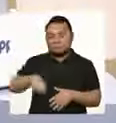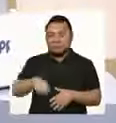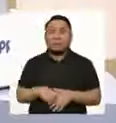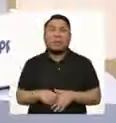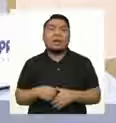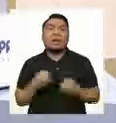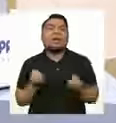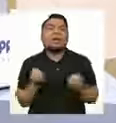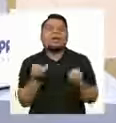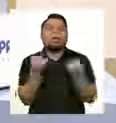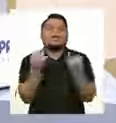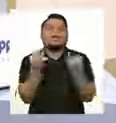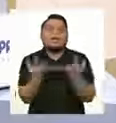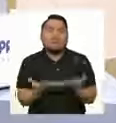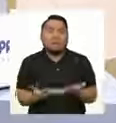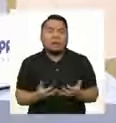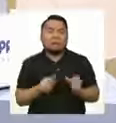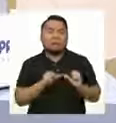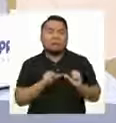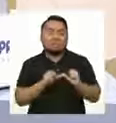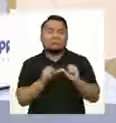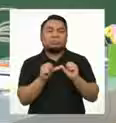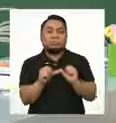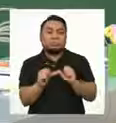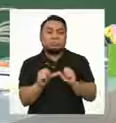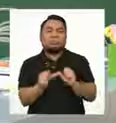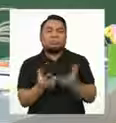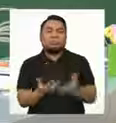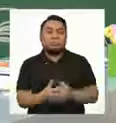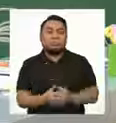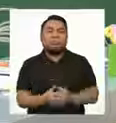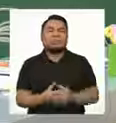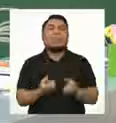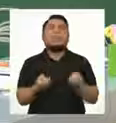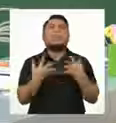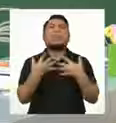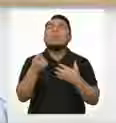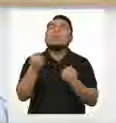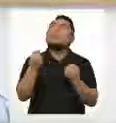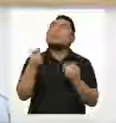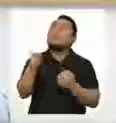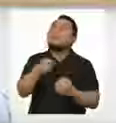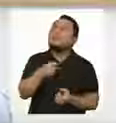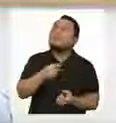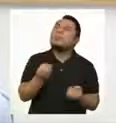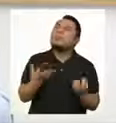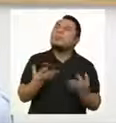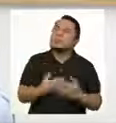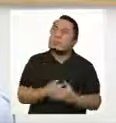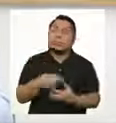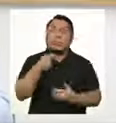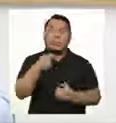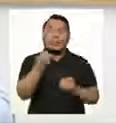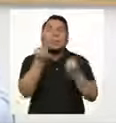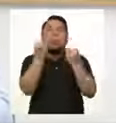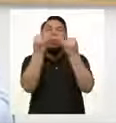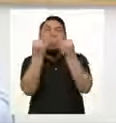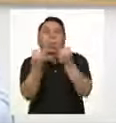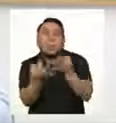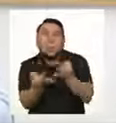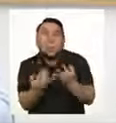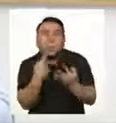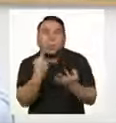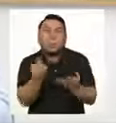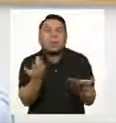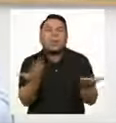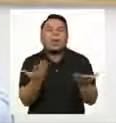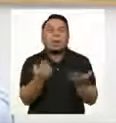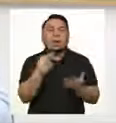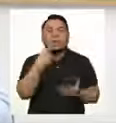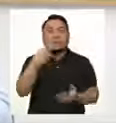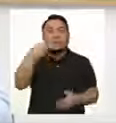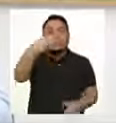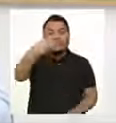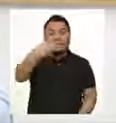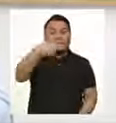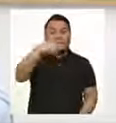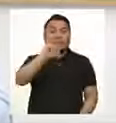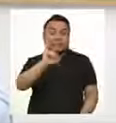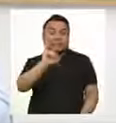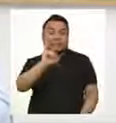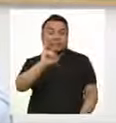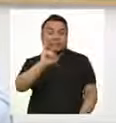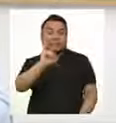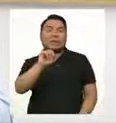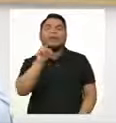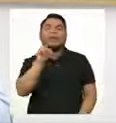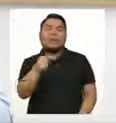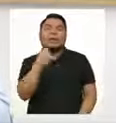tocaría calcular la frecuencia relativa. ¿Cómo era eso, profesor? Para calcular la frecuencia relativa, H sub I,